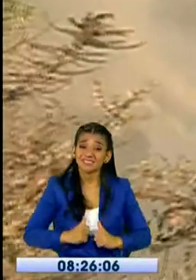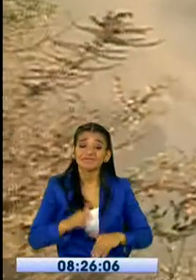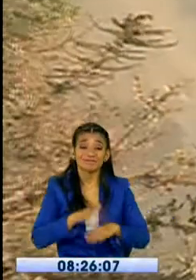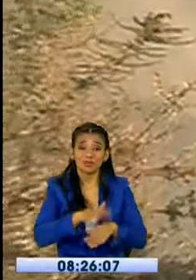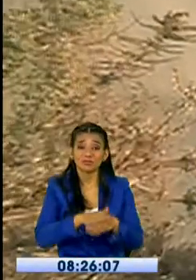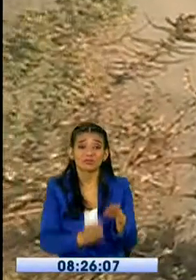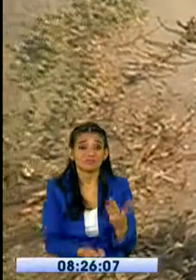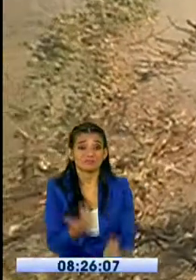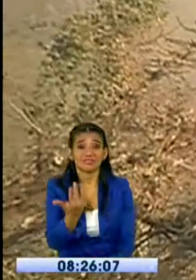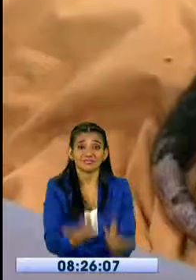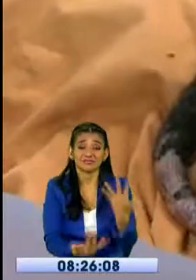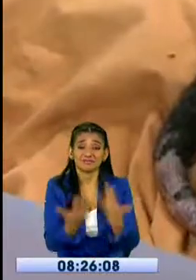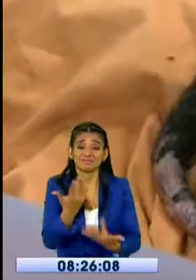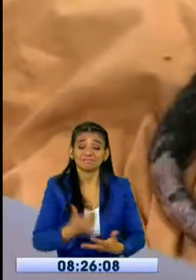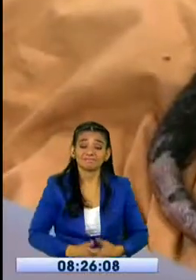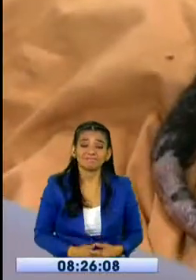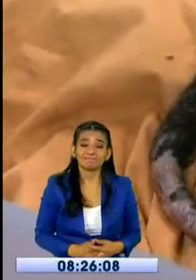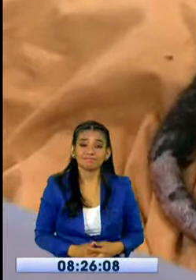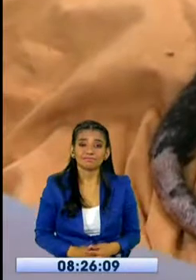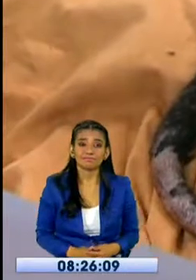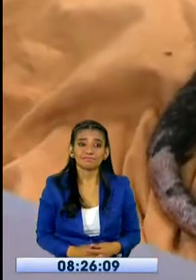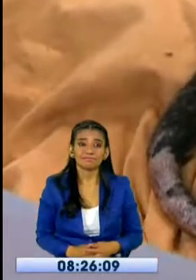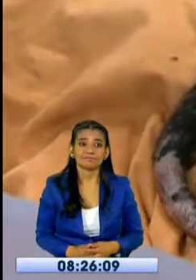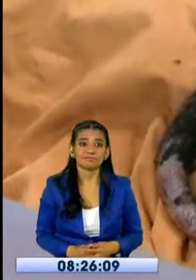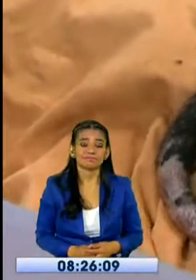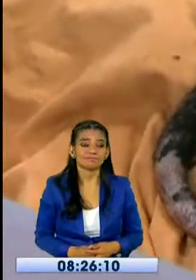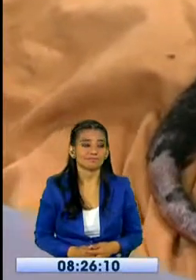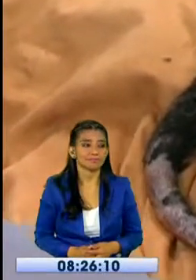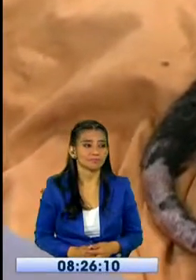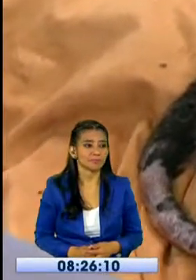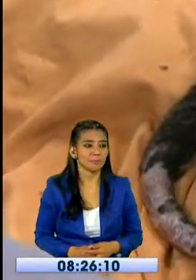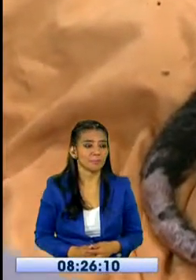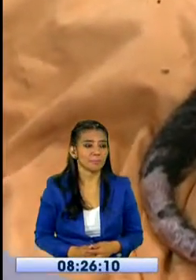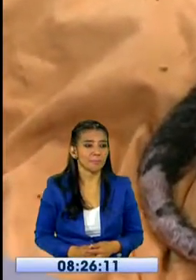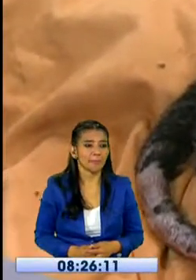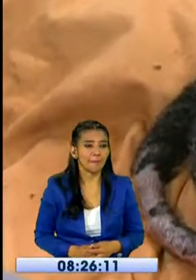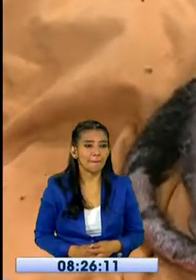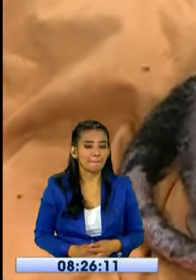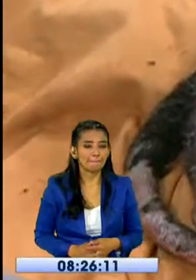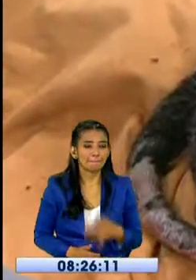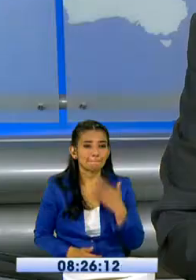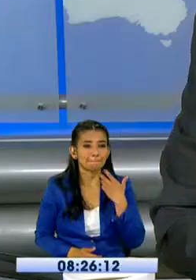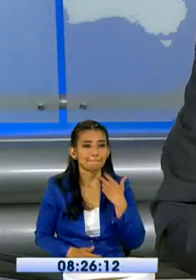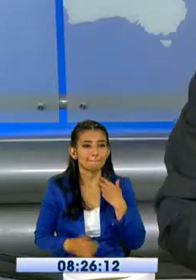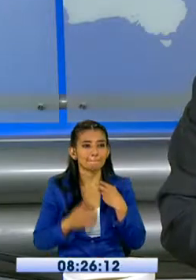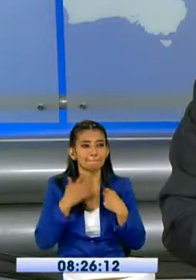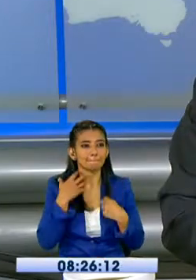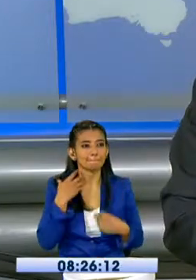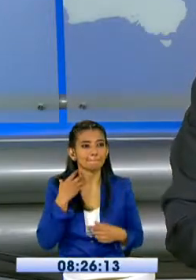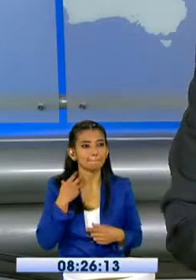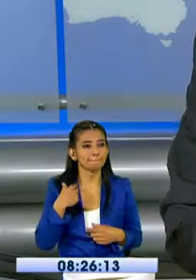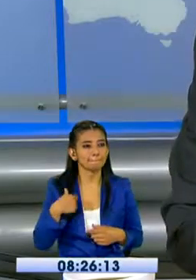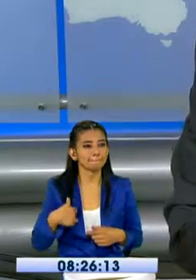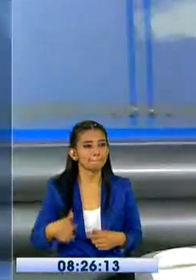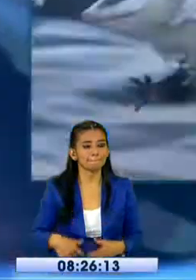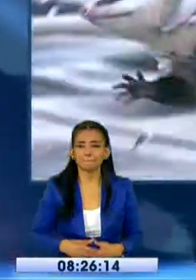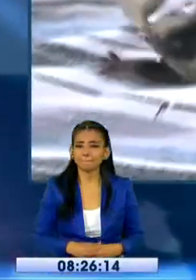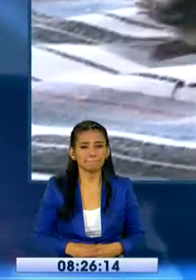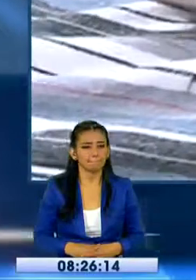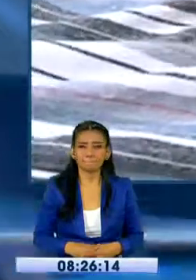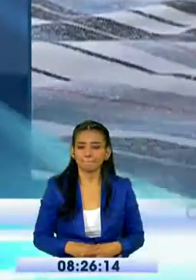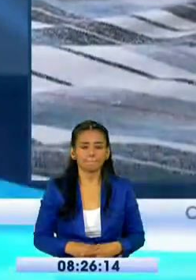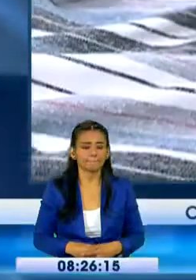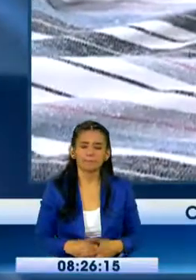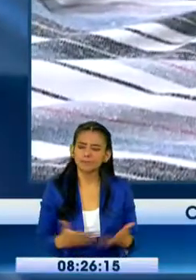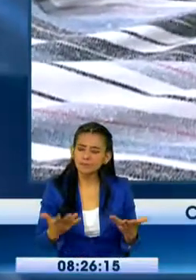los incendios. En Quito, con imágenes de Giovanni Vinuesa, informó Andrea Valareso. Qué horror, ¿no? Qué horror,